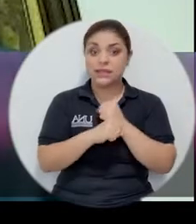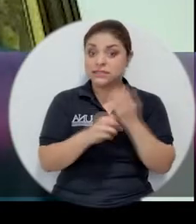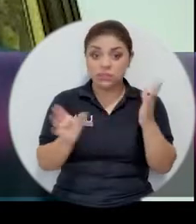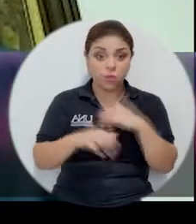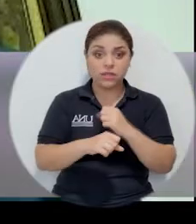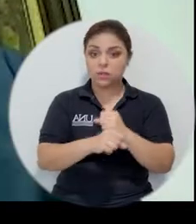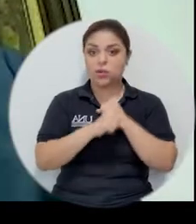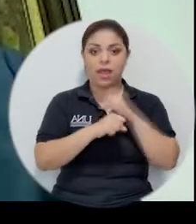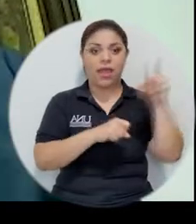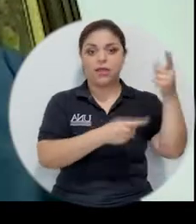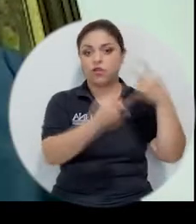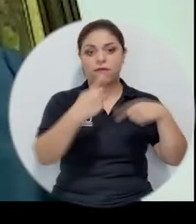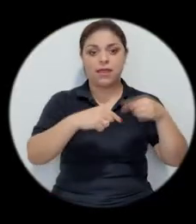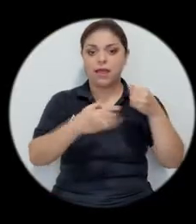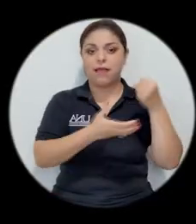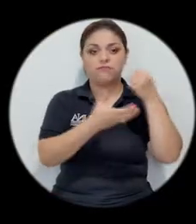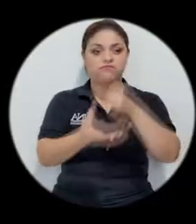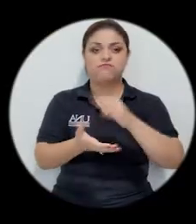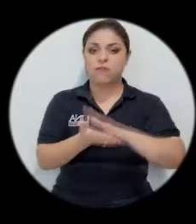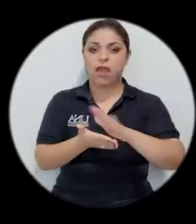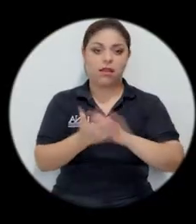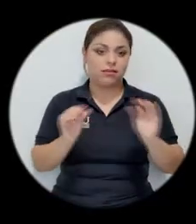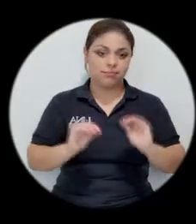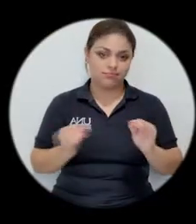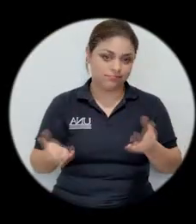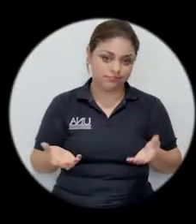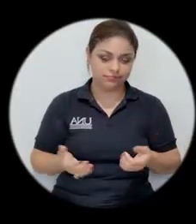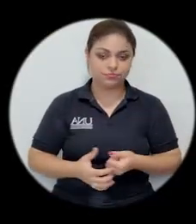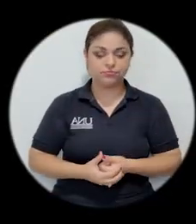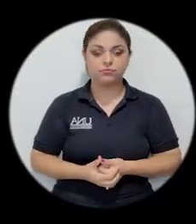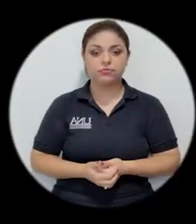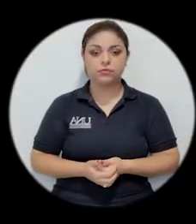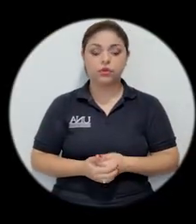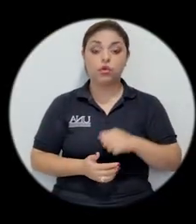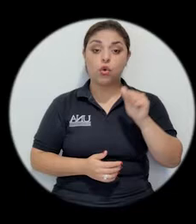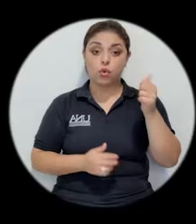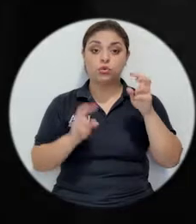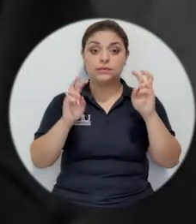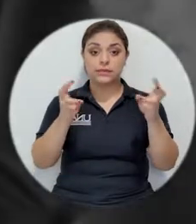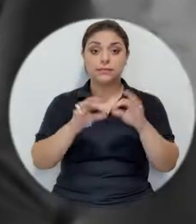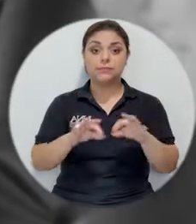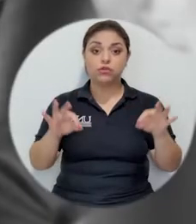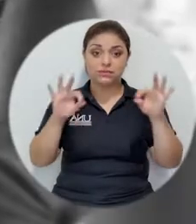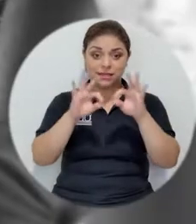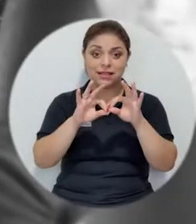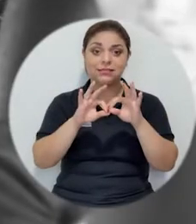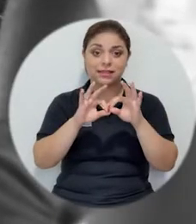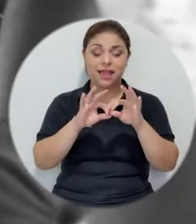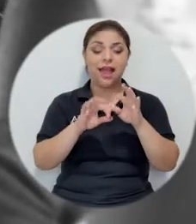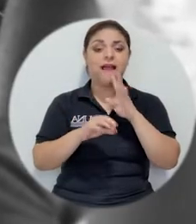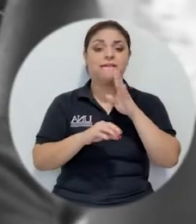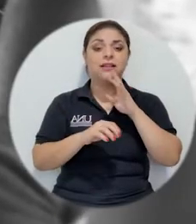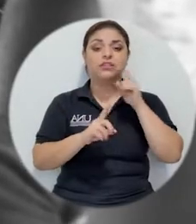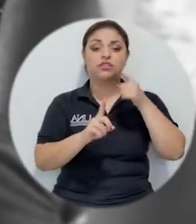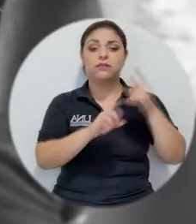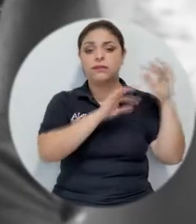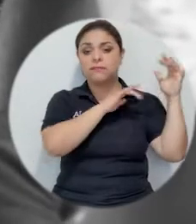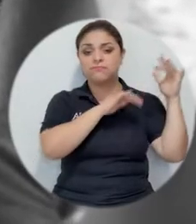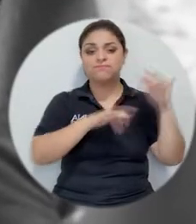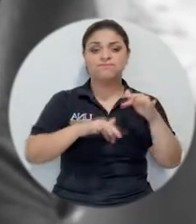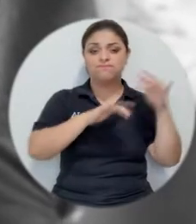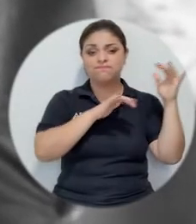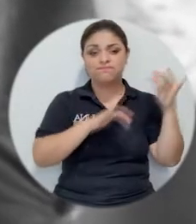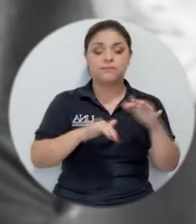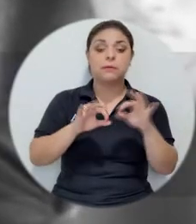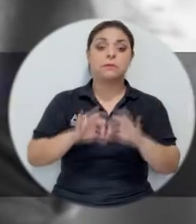lugar donde no hay seguridad, no hay inversión. Otro tema importante que tenemos a nivel de región es la migración. Tenemos